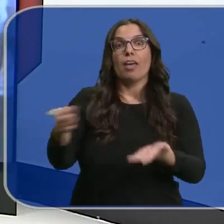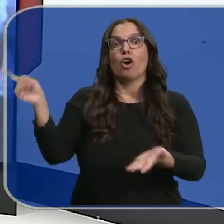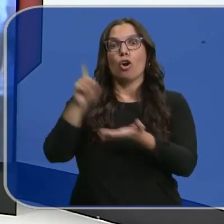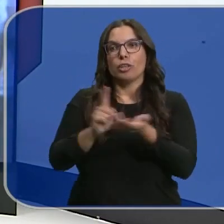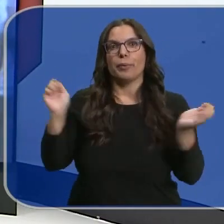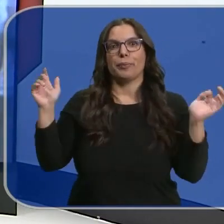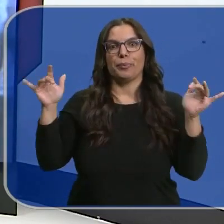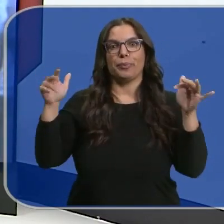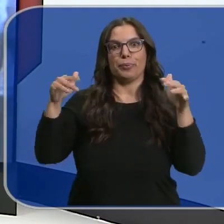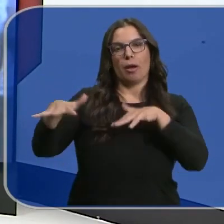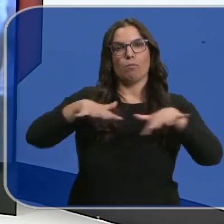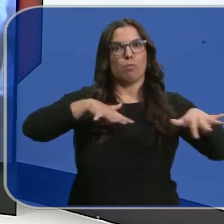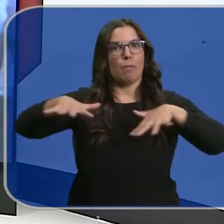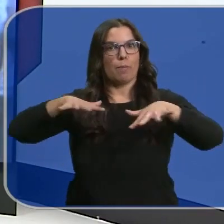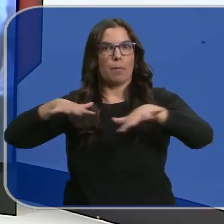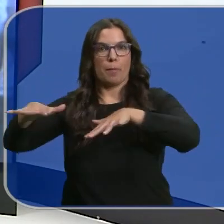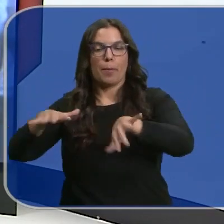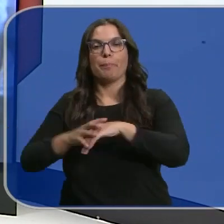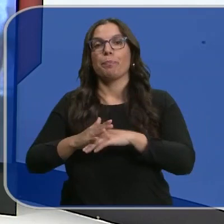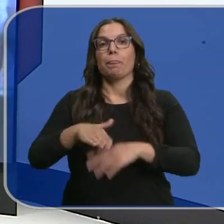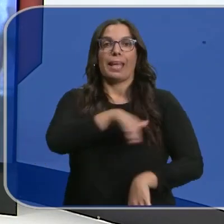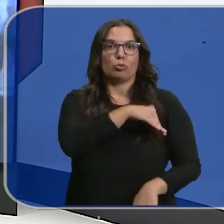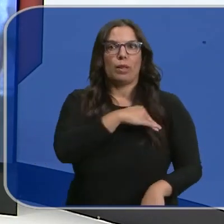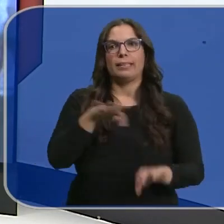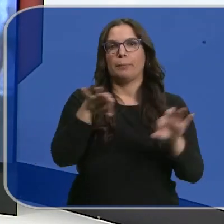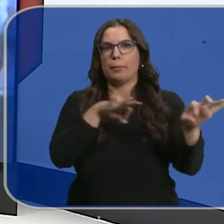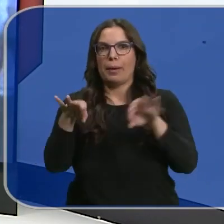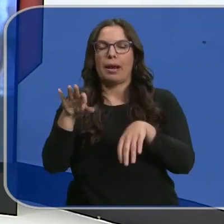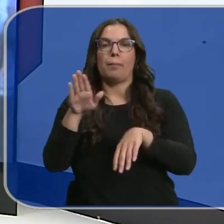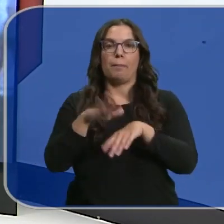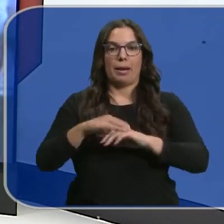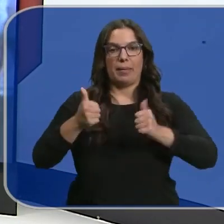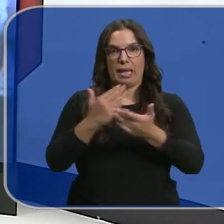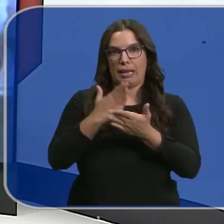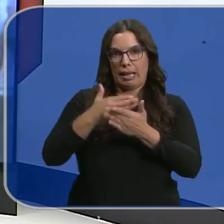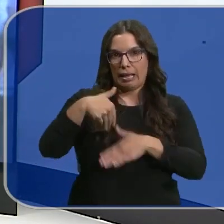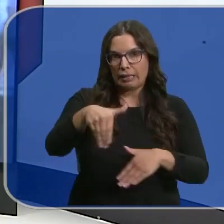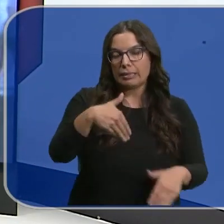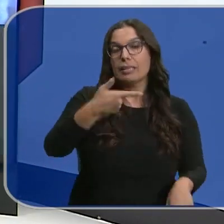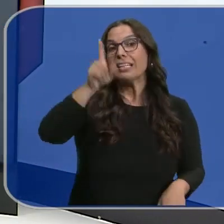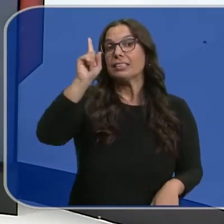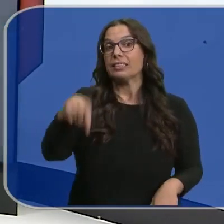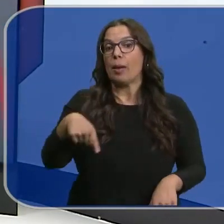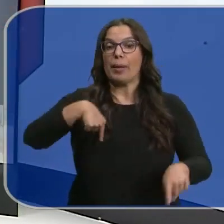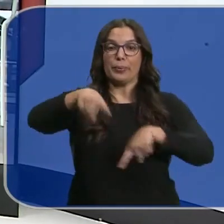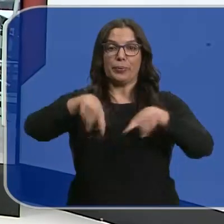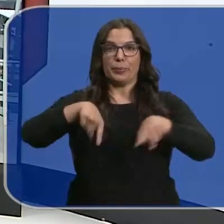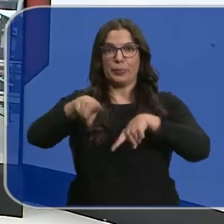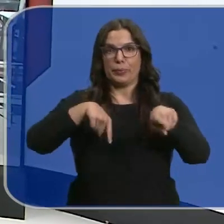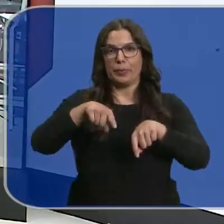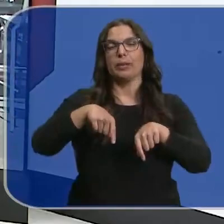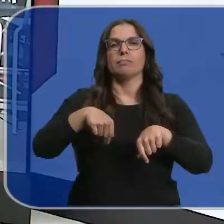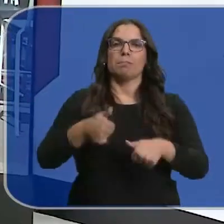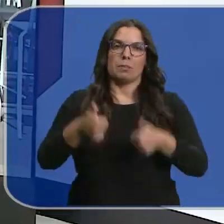nuevo recuperan la actividad. Estudiantes que se preparan para retomar las clases y también tráfico más